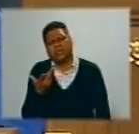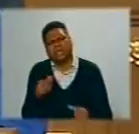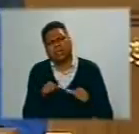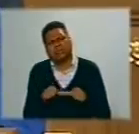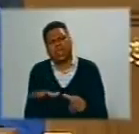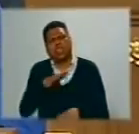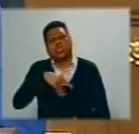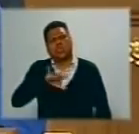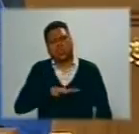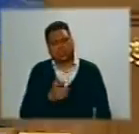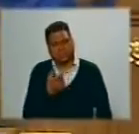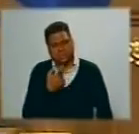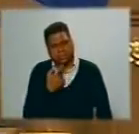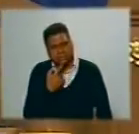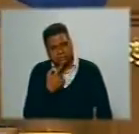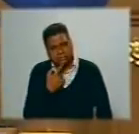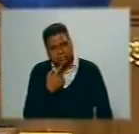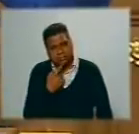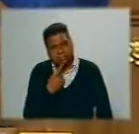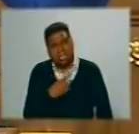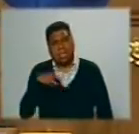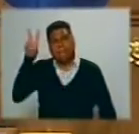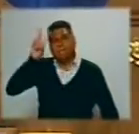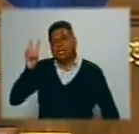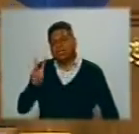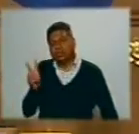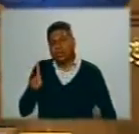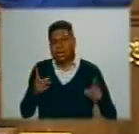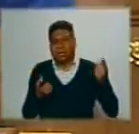ustedes? ¿Están con Venezuela